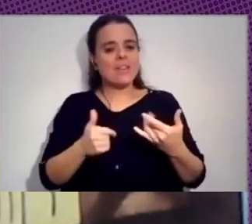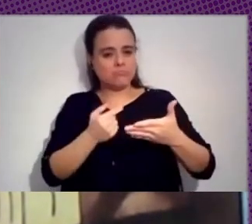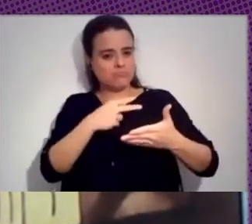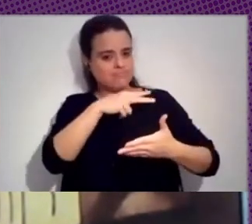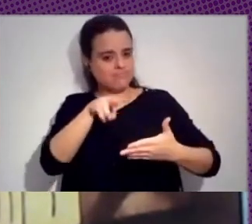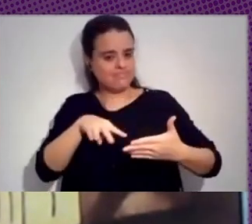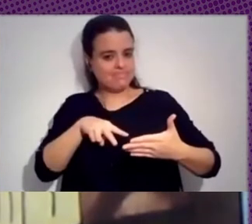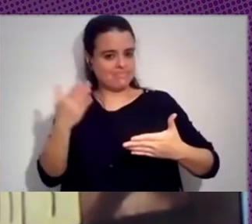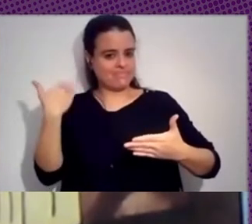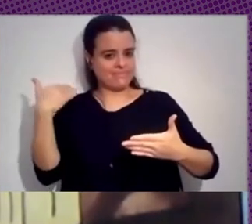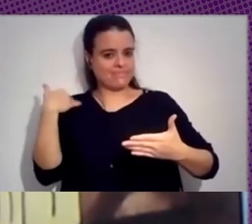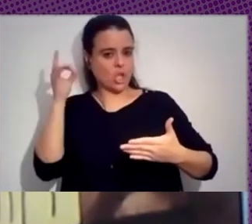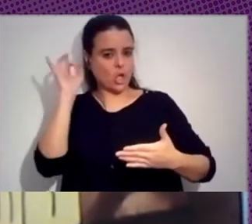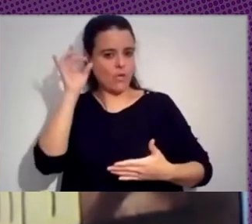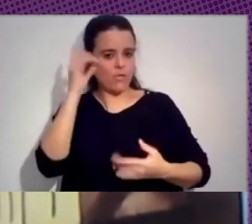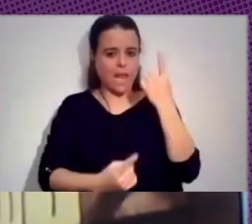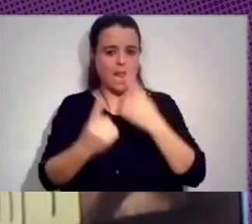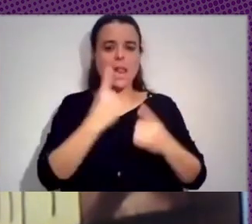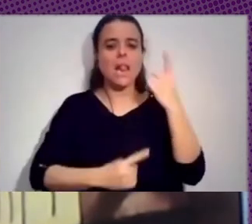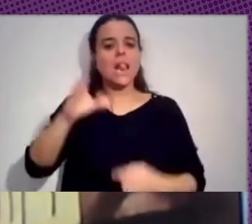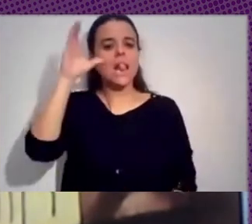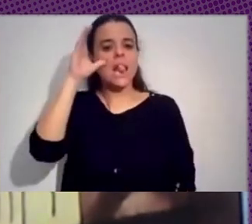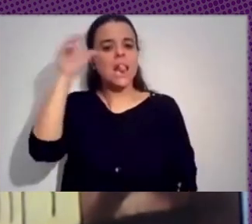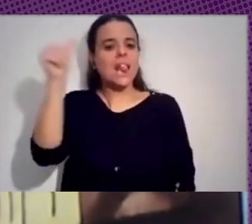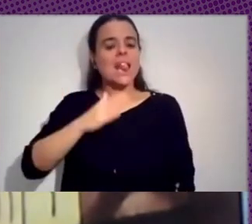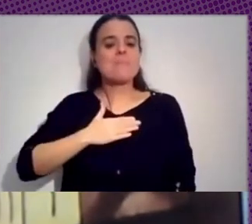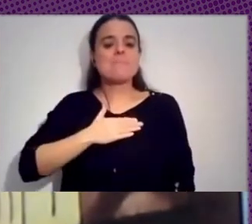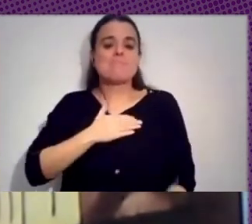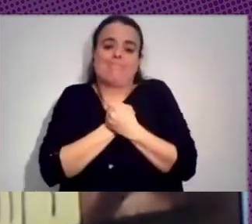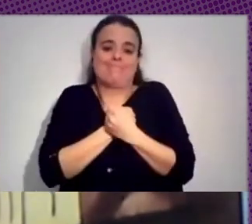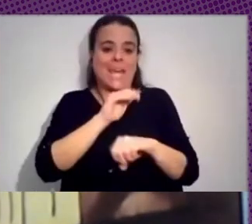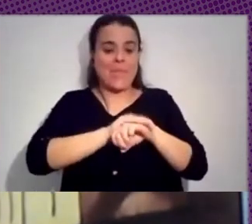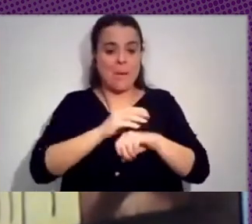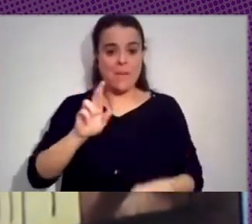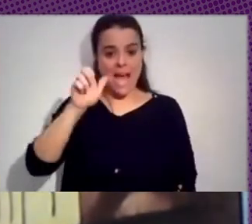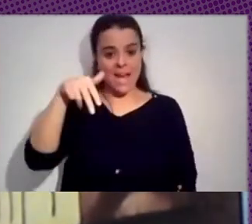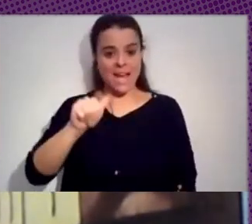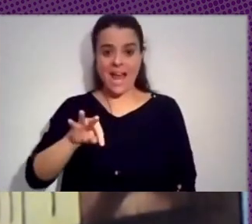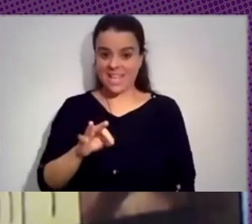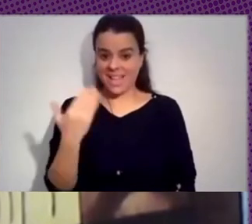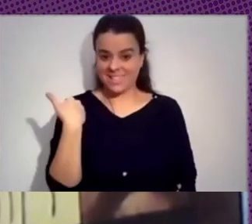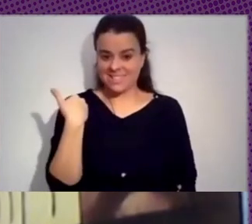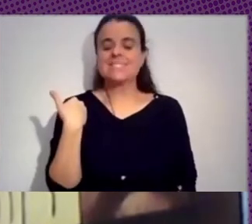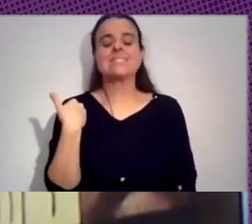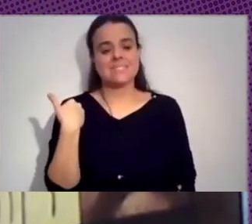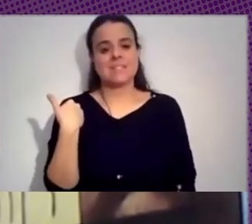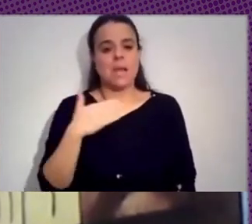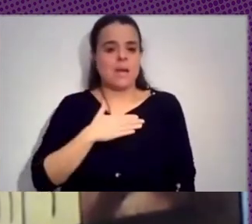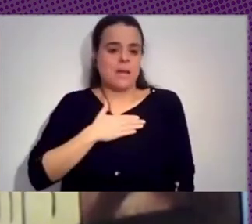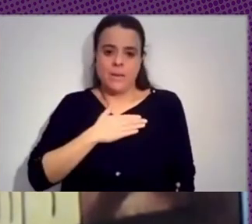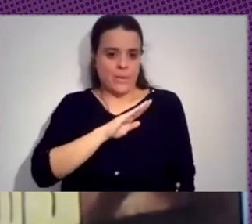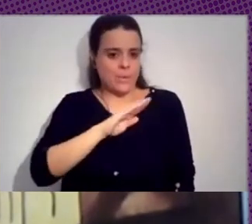conferencias. Escuché a mi querida amiga Renata también hoy más temprano. Así que, bueno, es un honor para nosotros